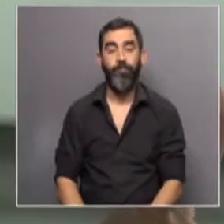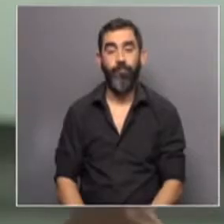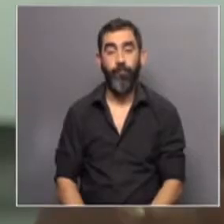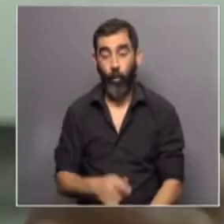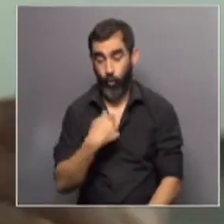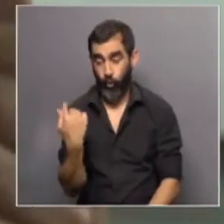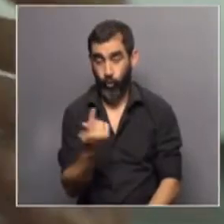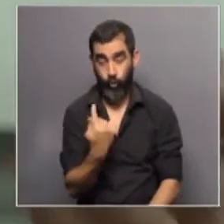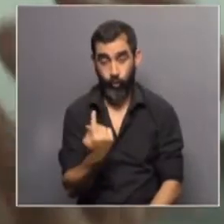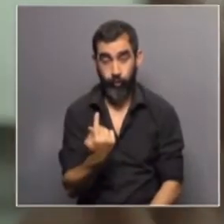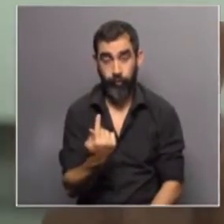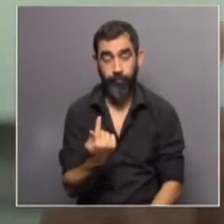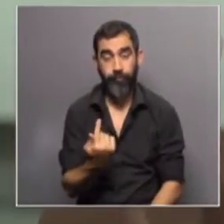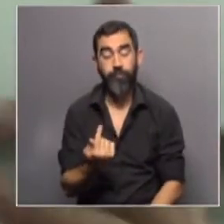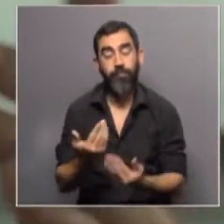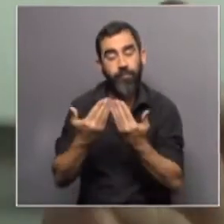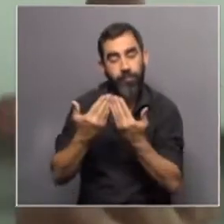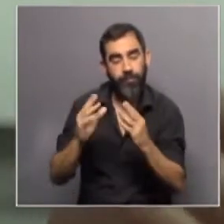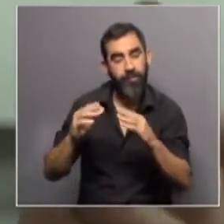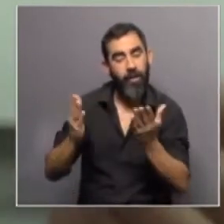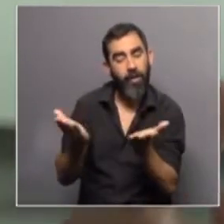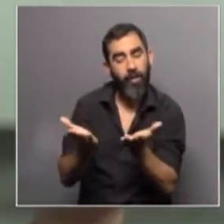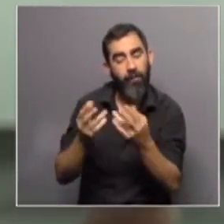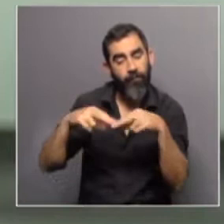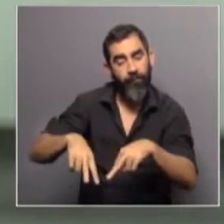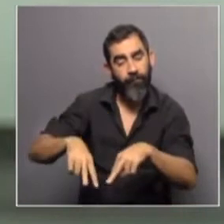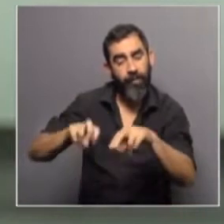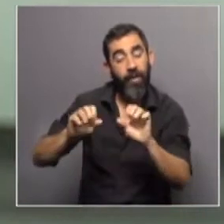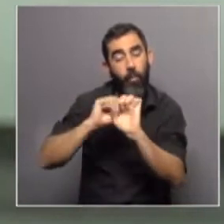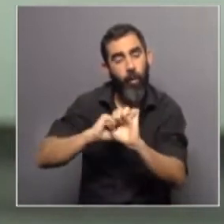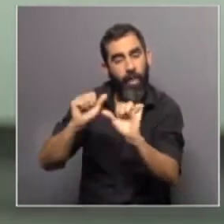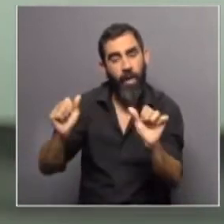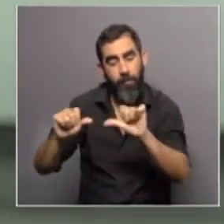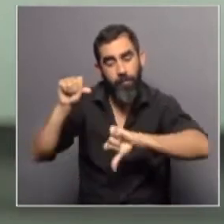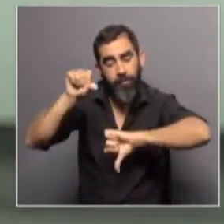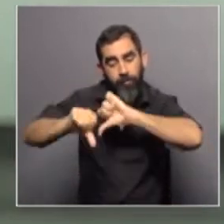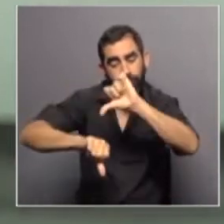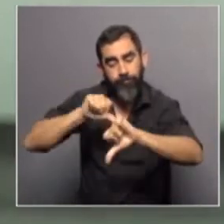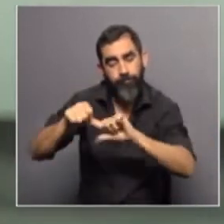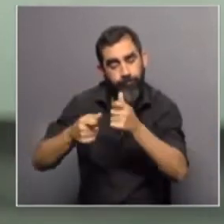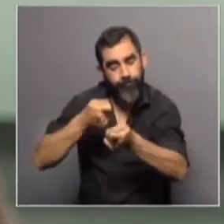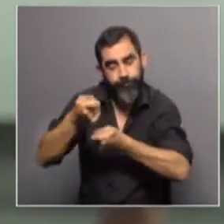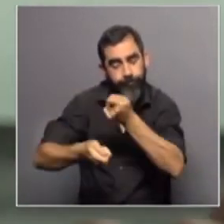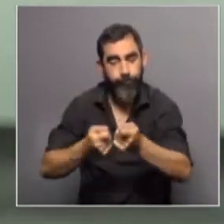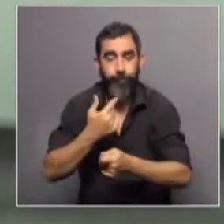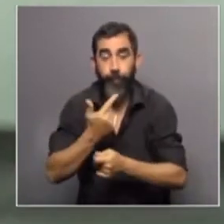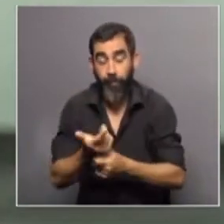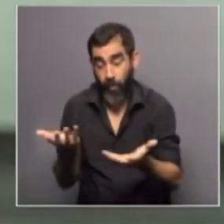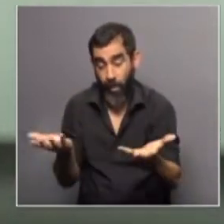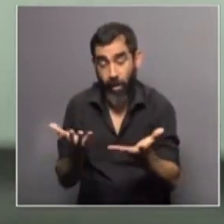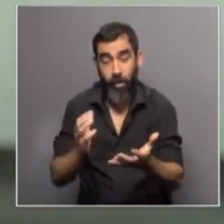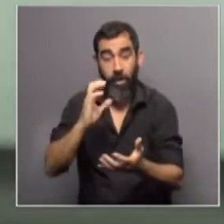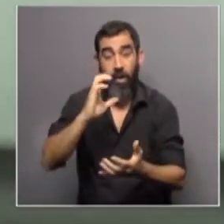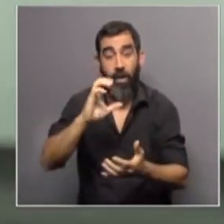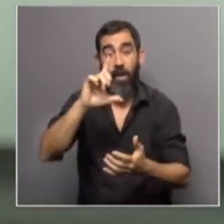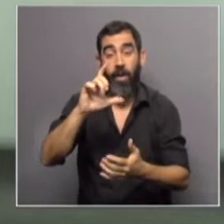Nosotros empezamos a estudiar la posibilidad de aplicar un producto químico, como en este caso el